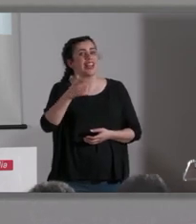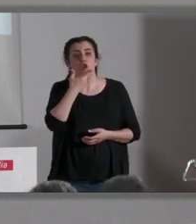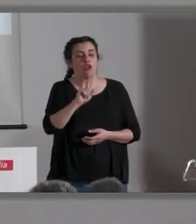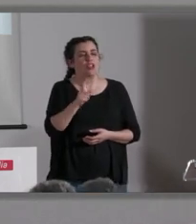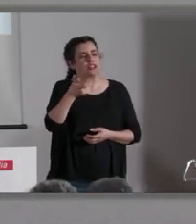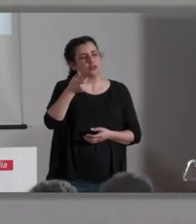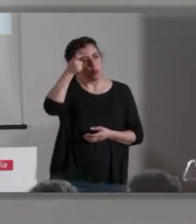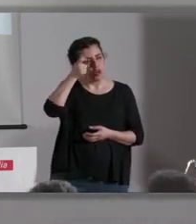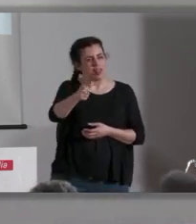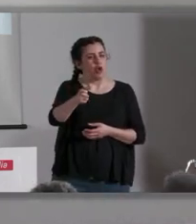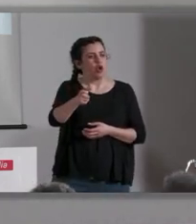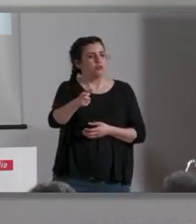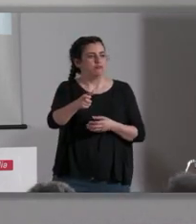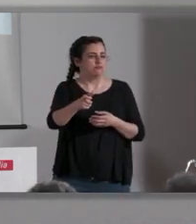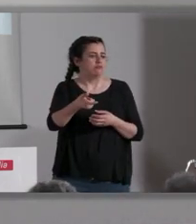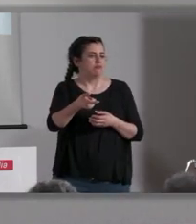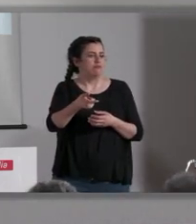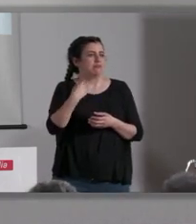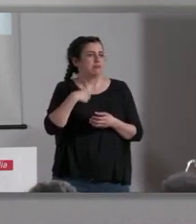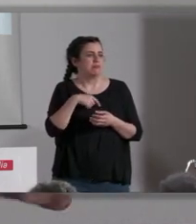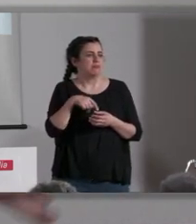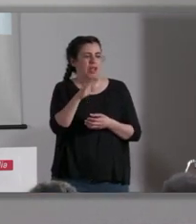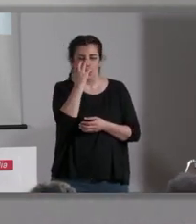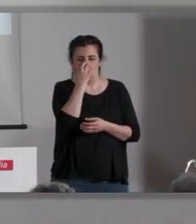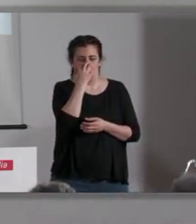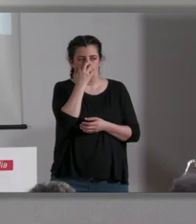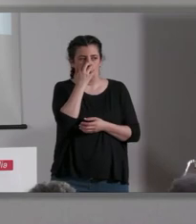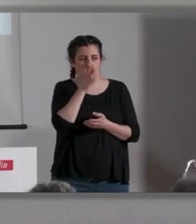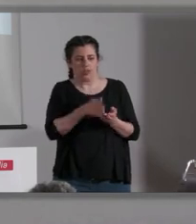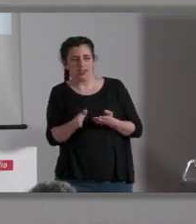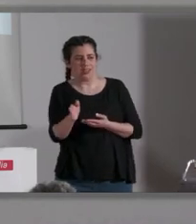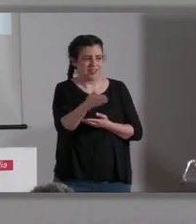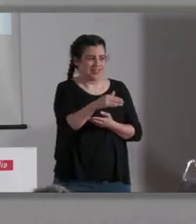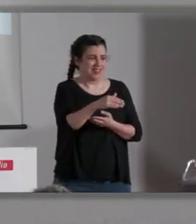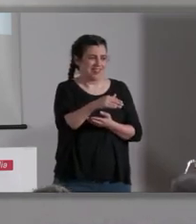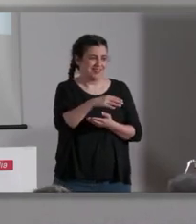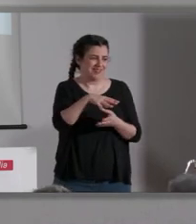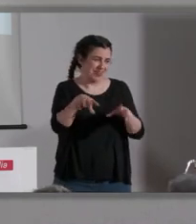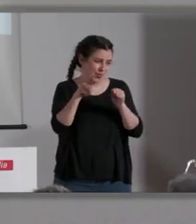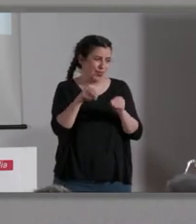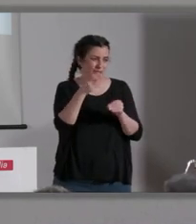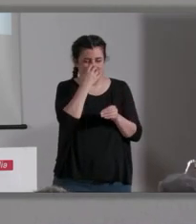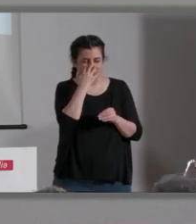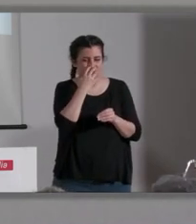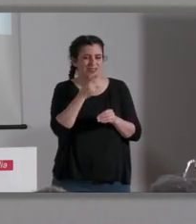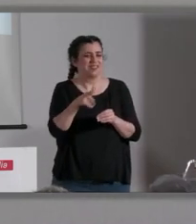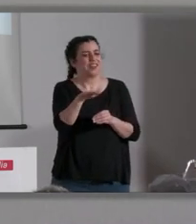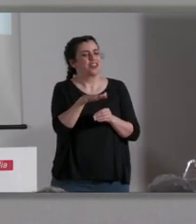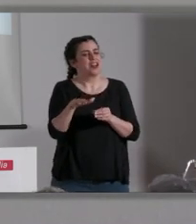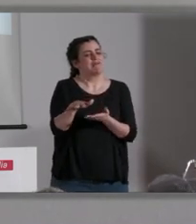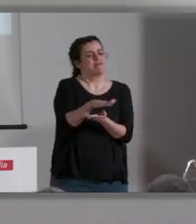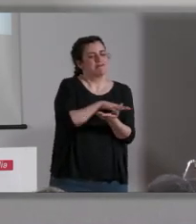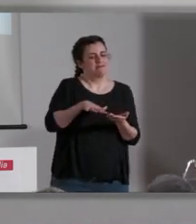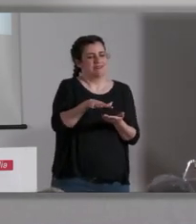compuesto. Rodeamos Irurtzun y entramos con algunos pueblos ya en Sakana.